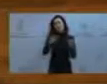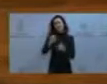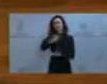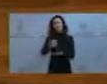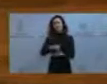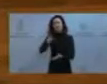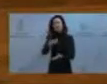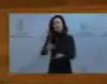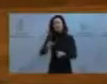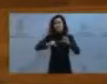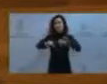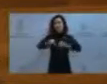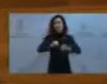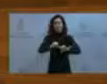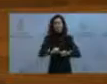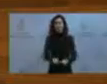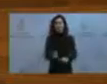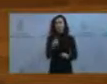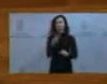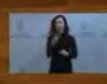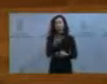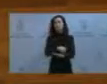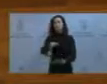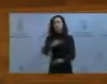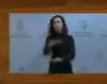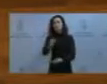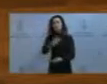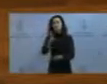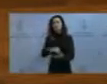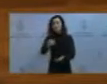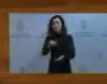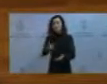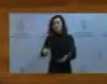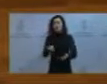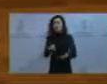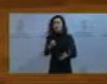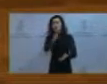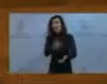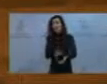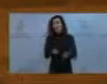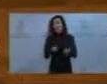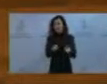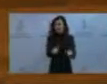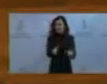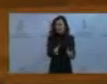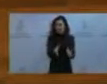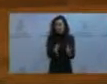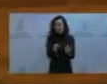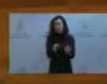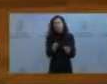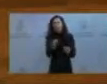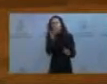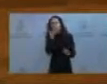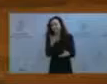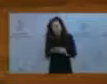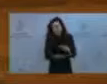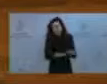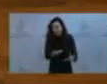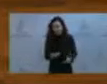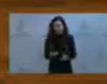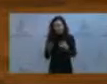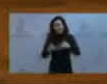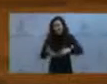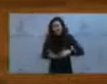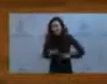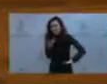cirugía 3.200.000 euros. Este año pretenden que las previsiones sean prácticamente las mismas. Por ejemplo, bueno, por no pasarnos en cifras,